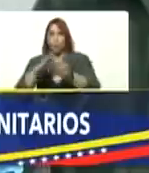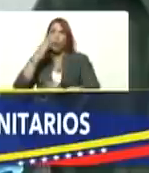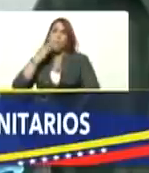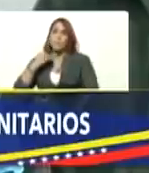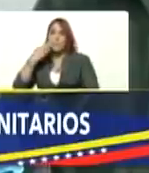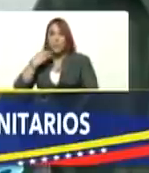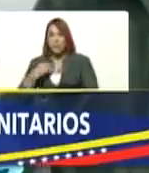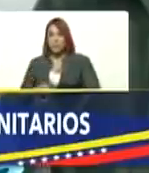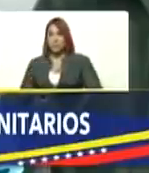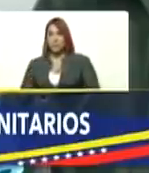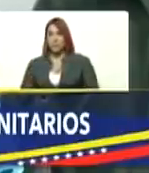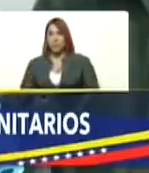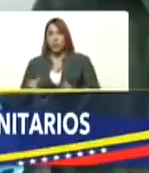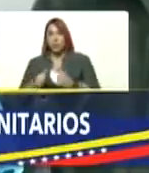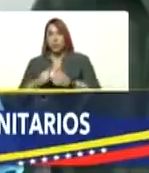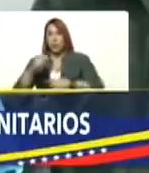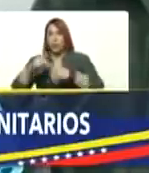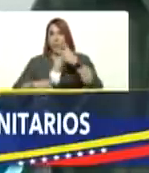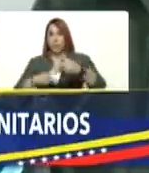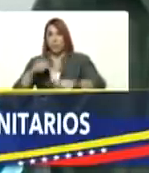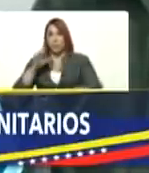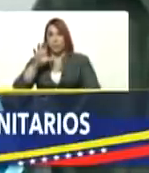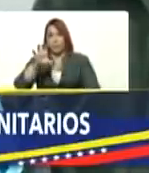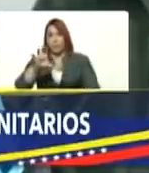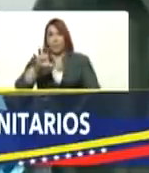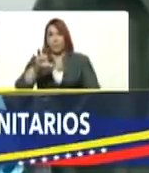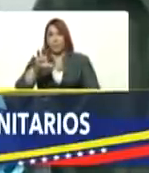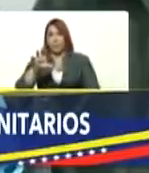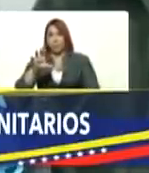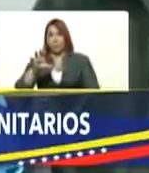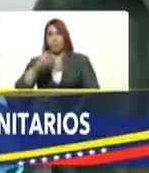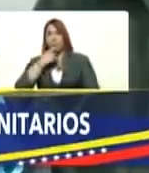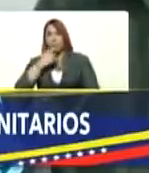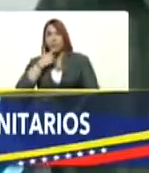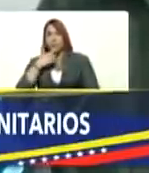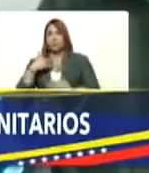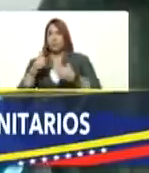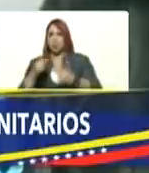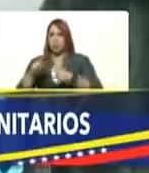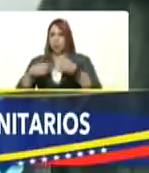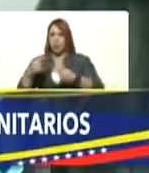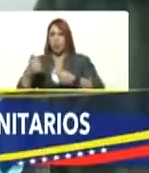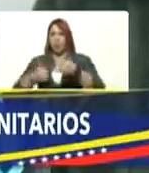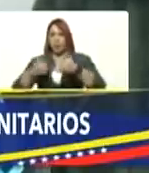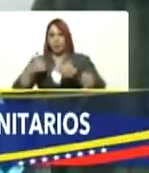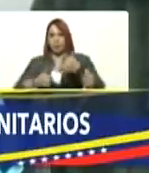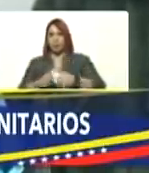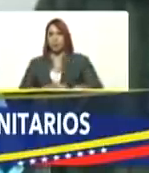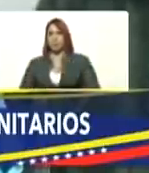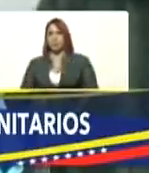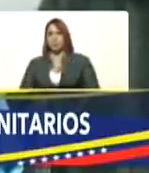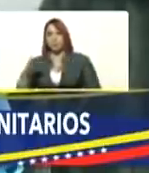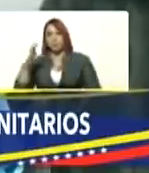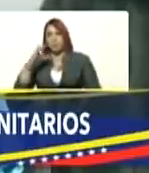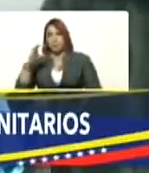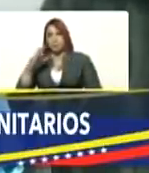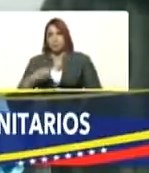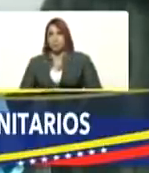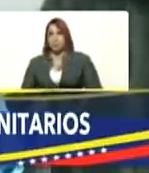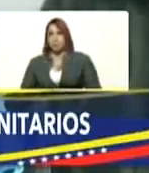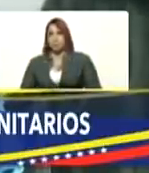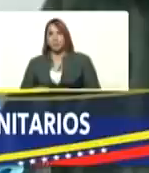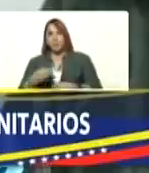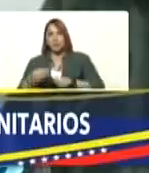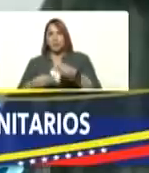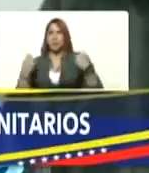mi comandante, con el plan Caracas Patriota, Bella y Segura, después como candidato, en Caracas hicimos